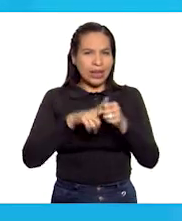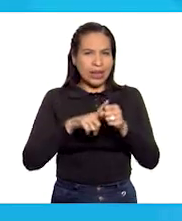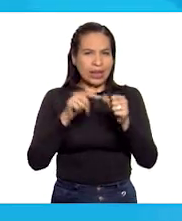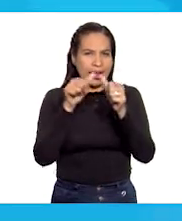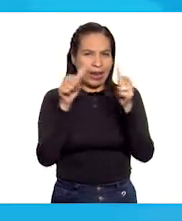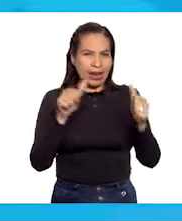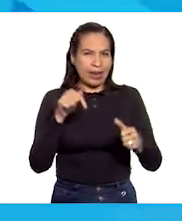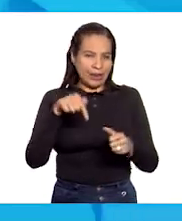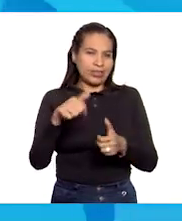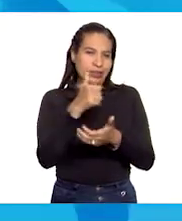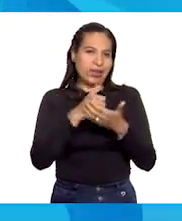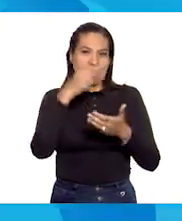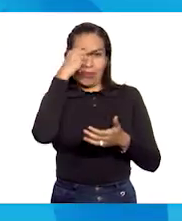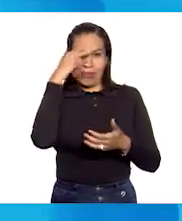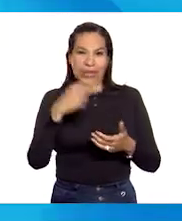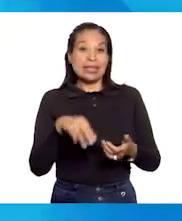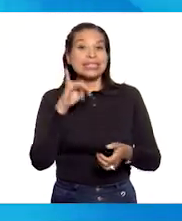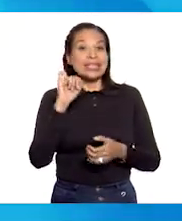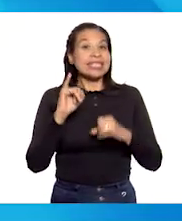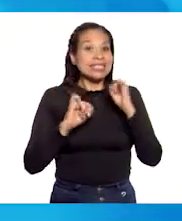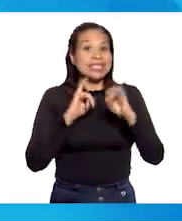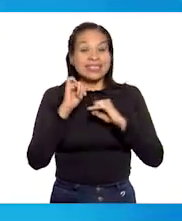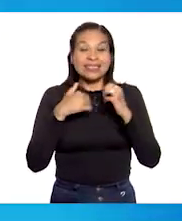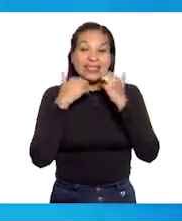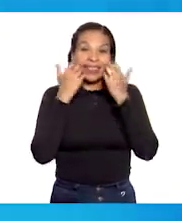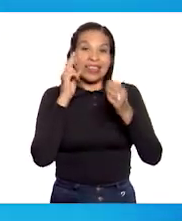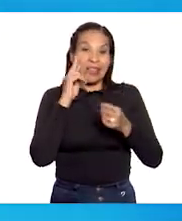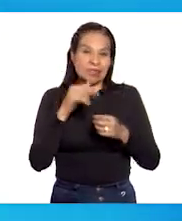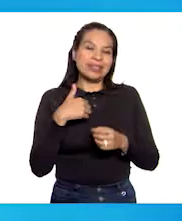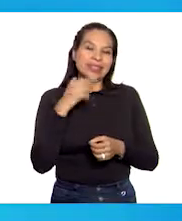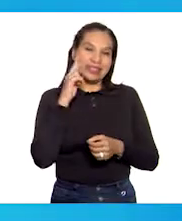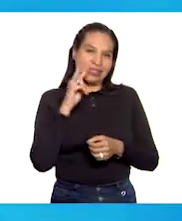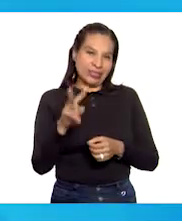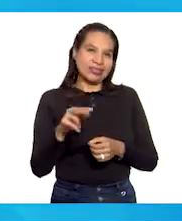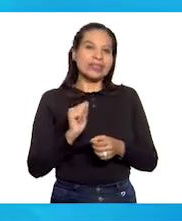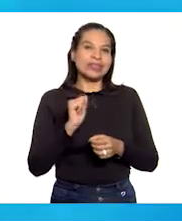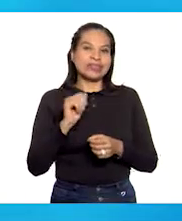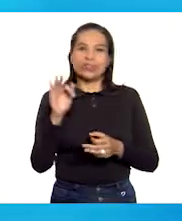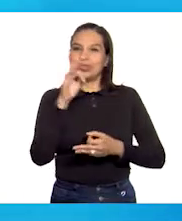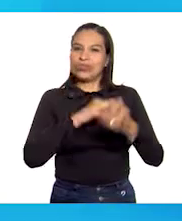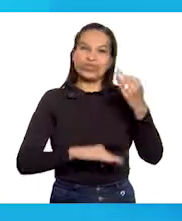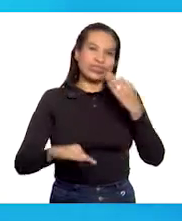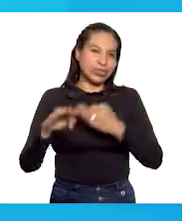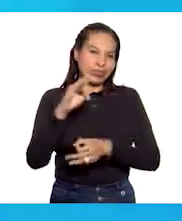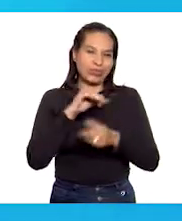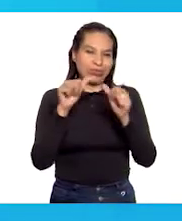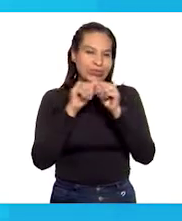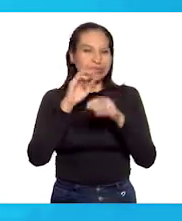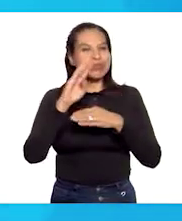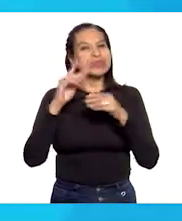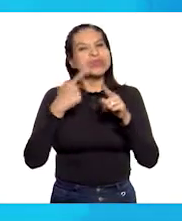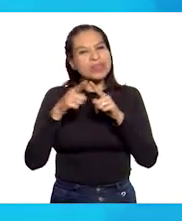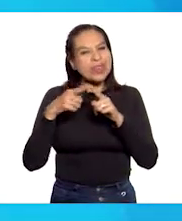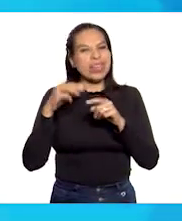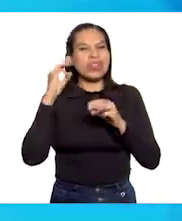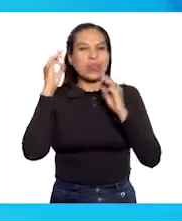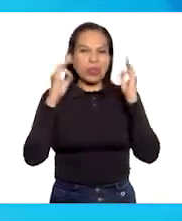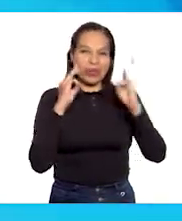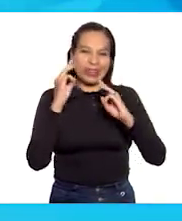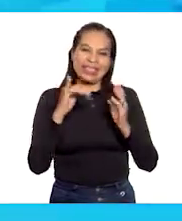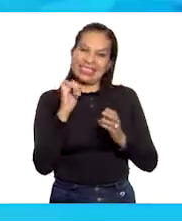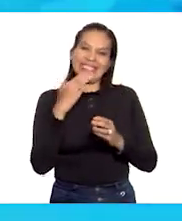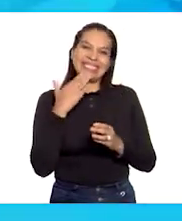Arte de la Ciudad de México. Sí, se me antoja ir a ver todos los museos. Muy